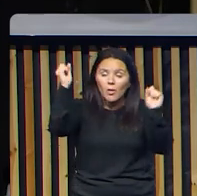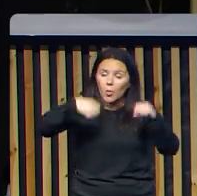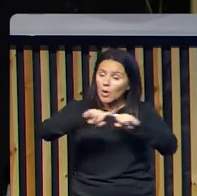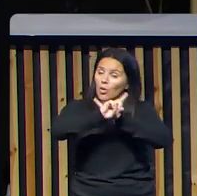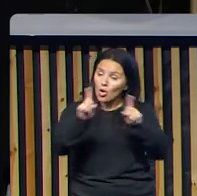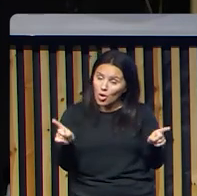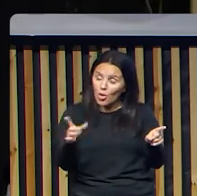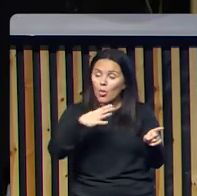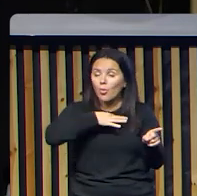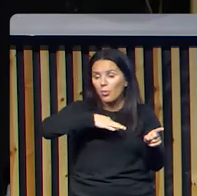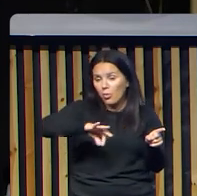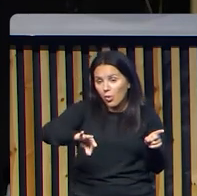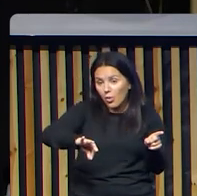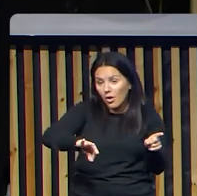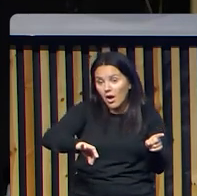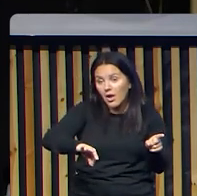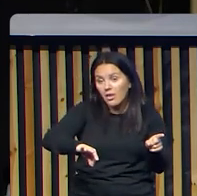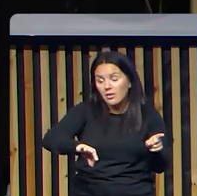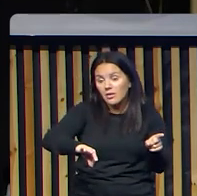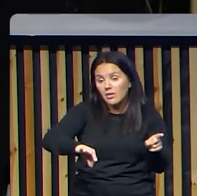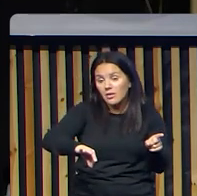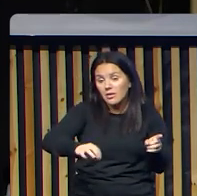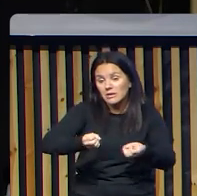puede expresar su